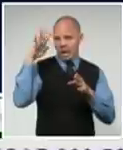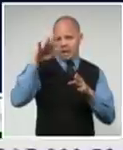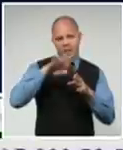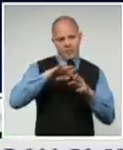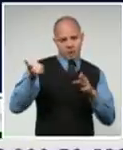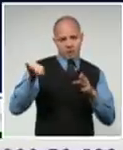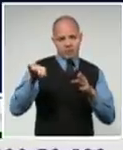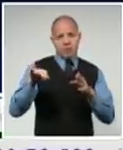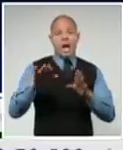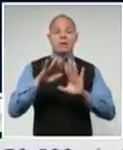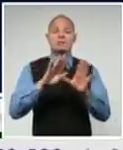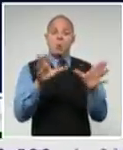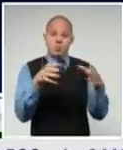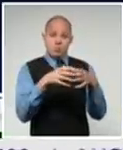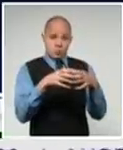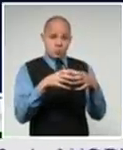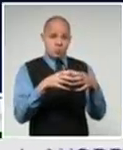del